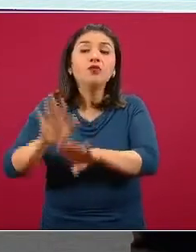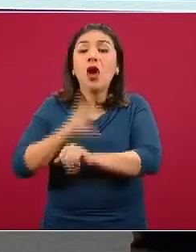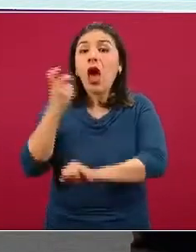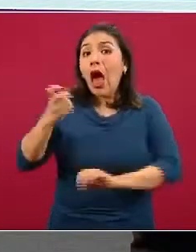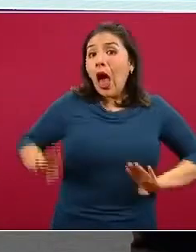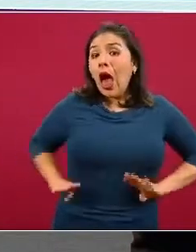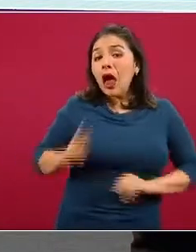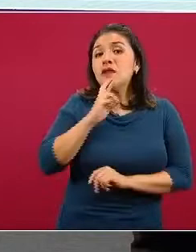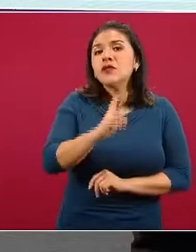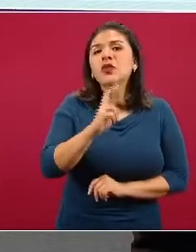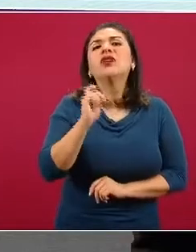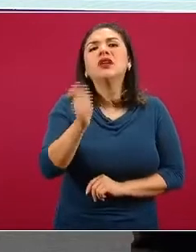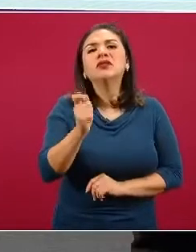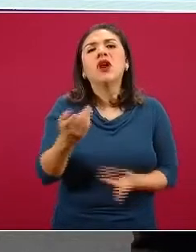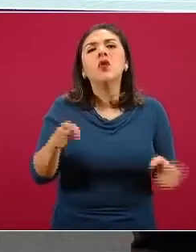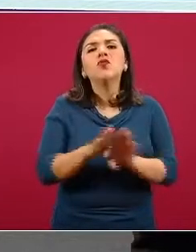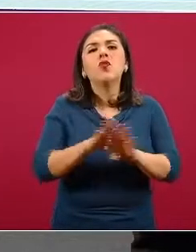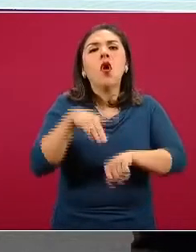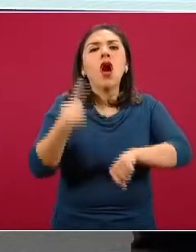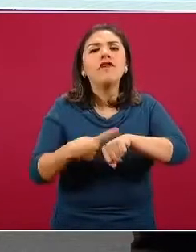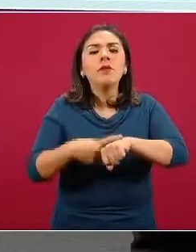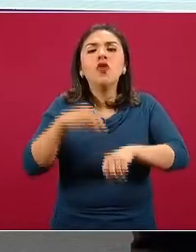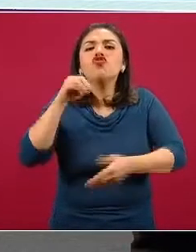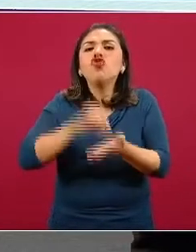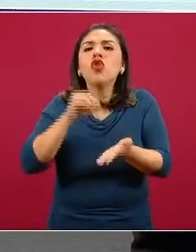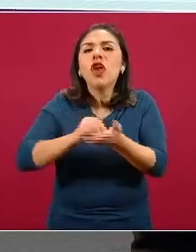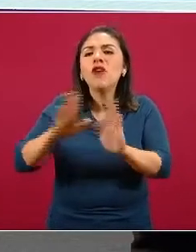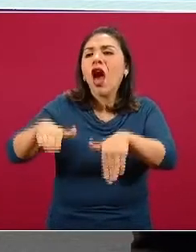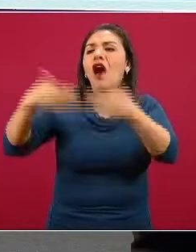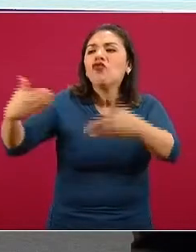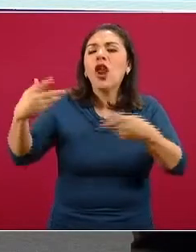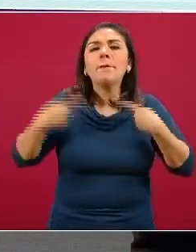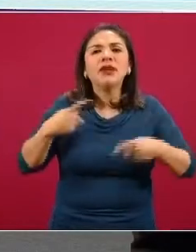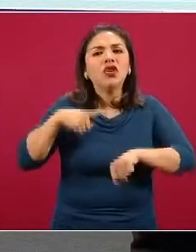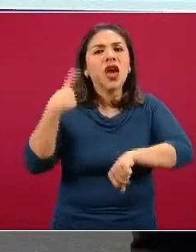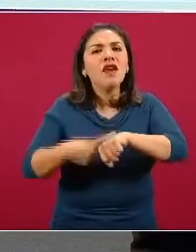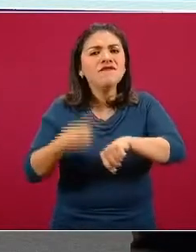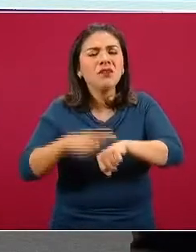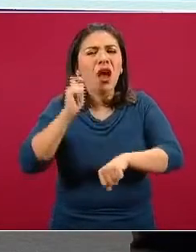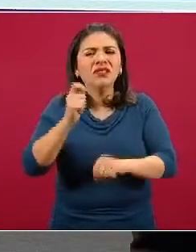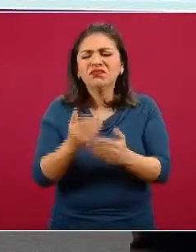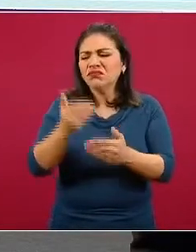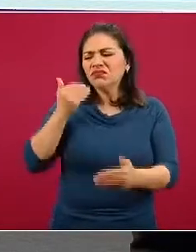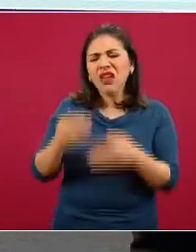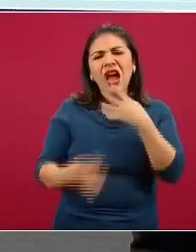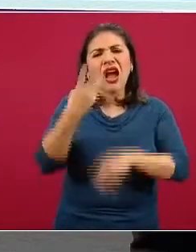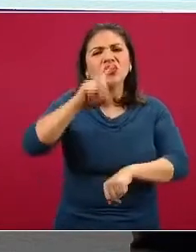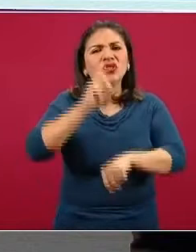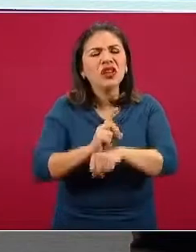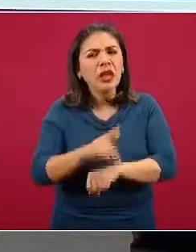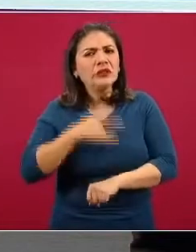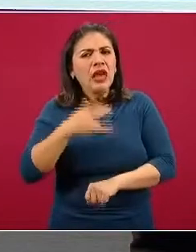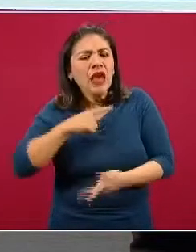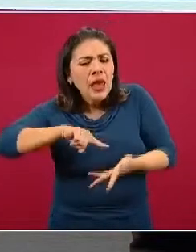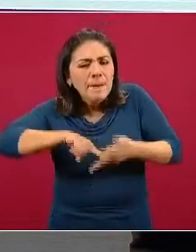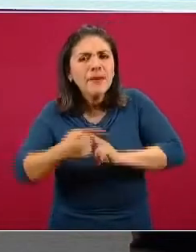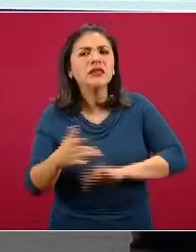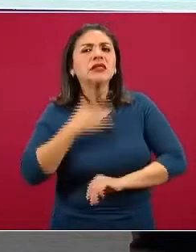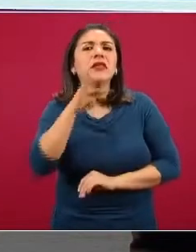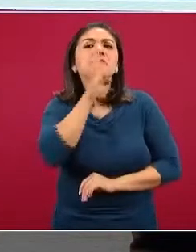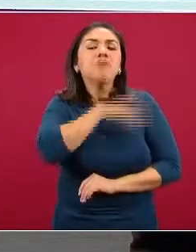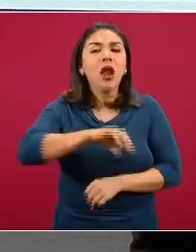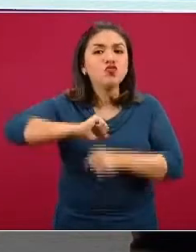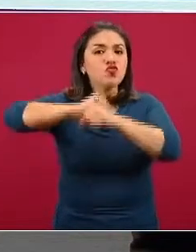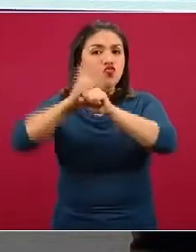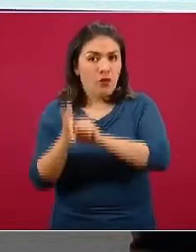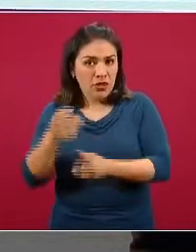responde precisamente a la epidemia activa, es decir, a las personas que en los últimos 14 días han enfermado de